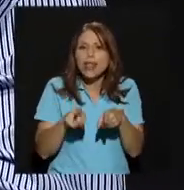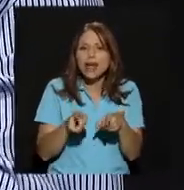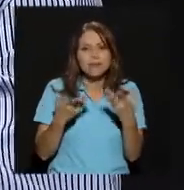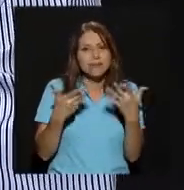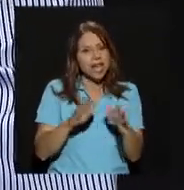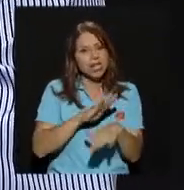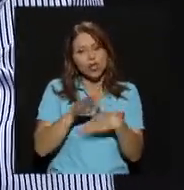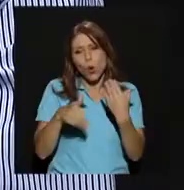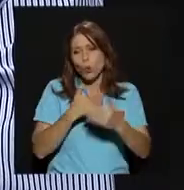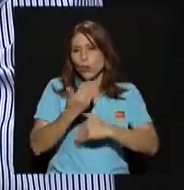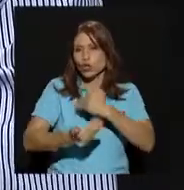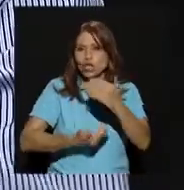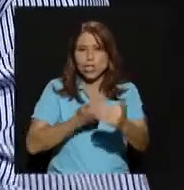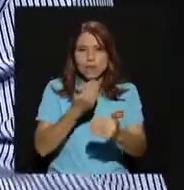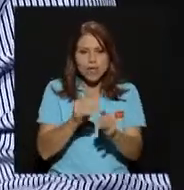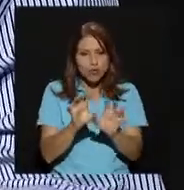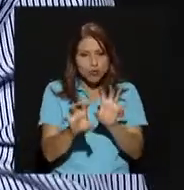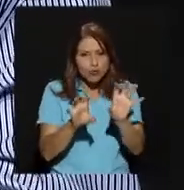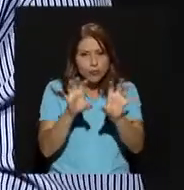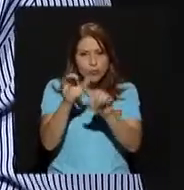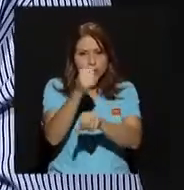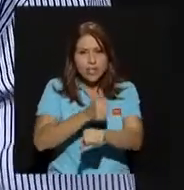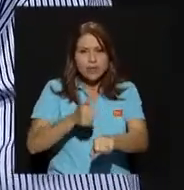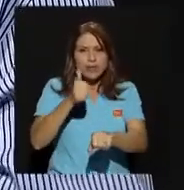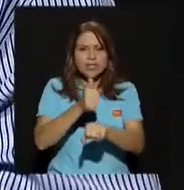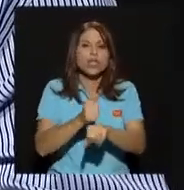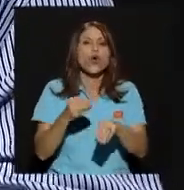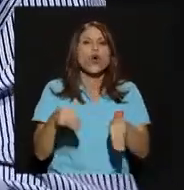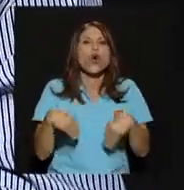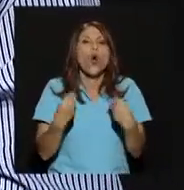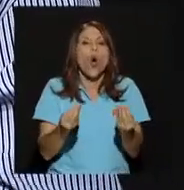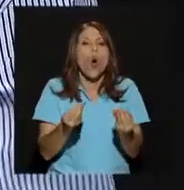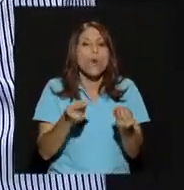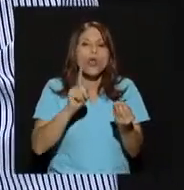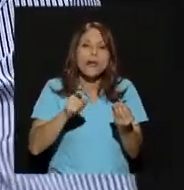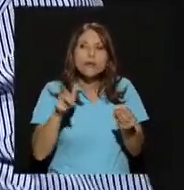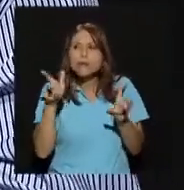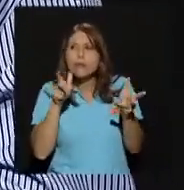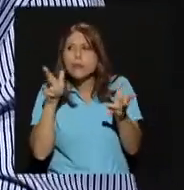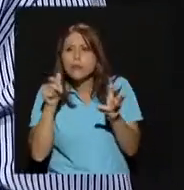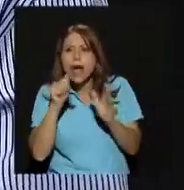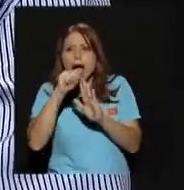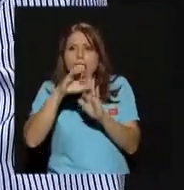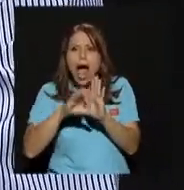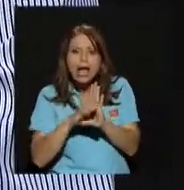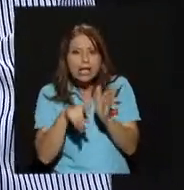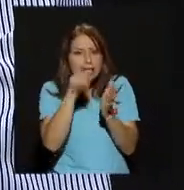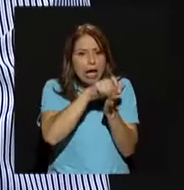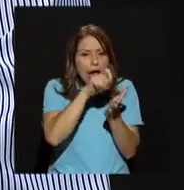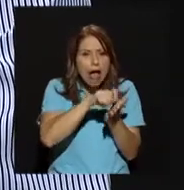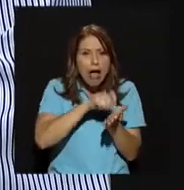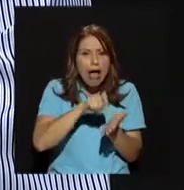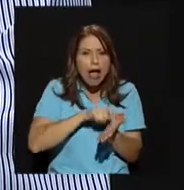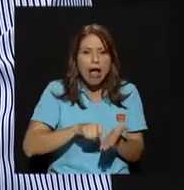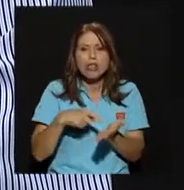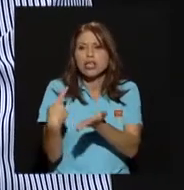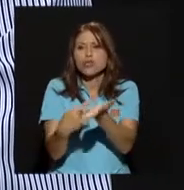un procedimiento de cómo se da la toma de las actas, las discusiones, el tiempo para cada uno.